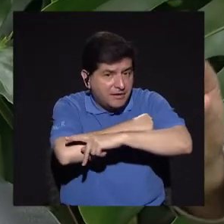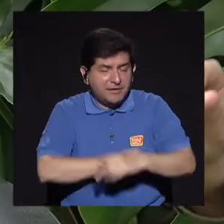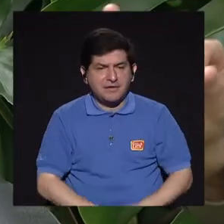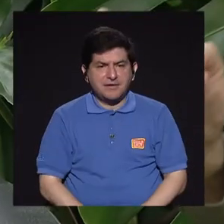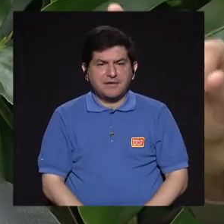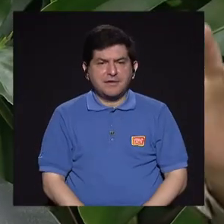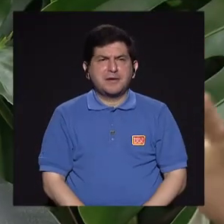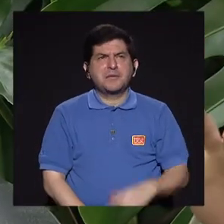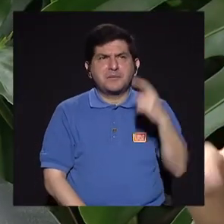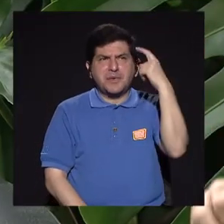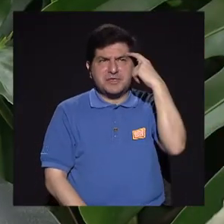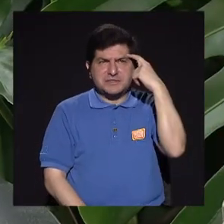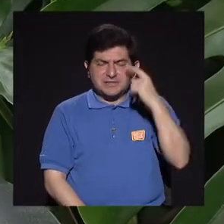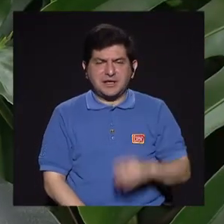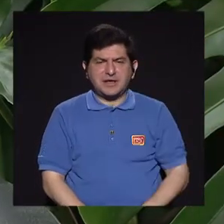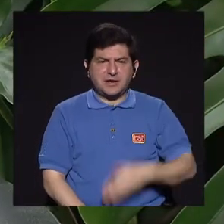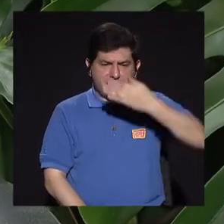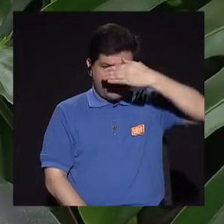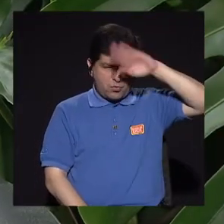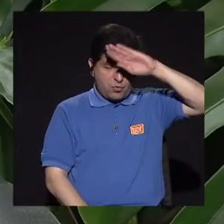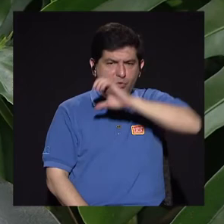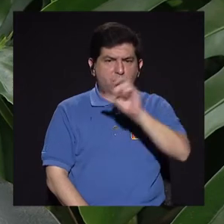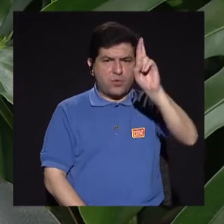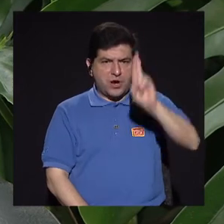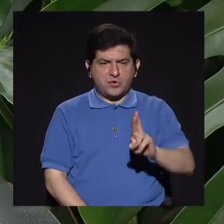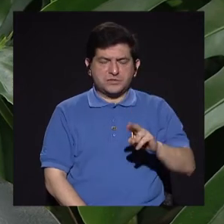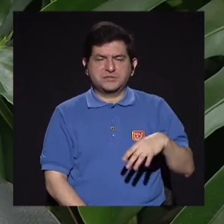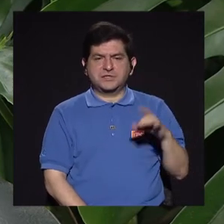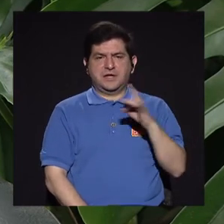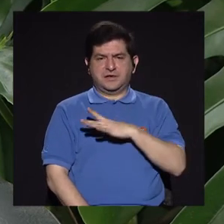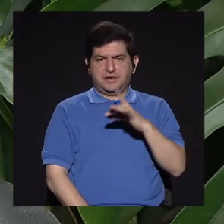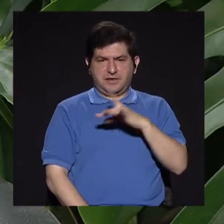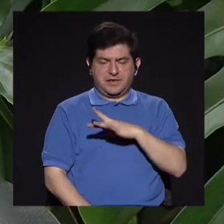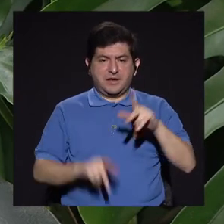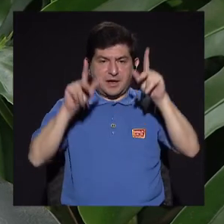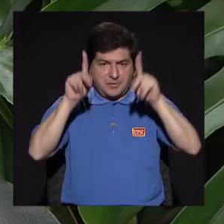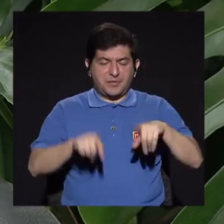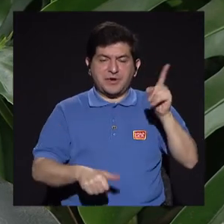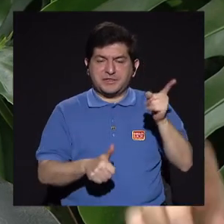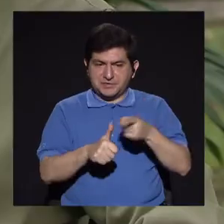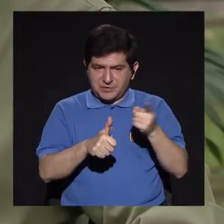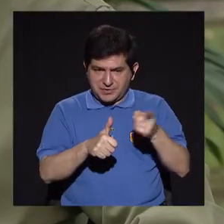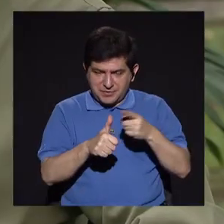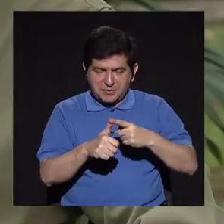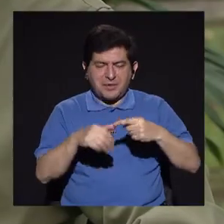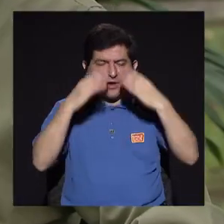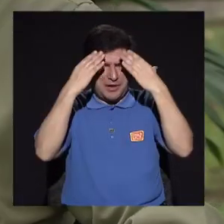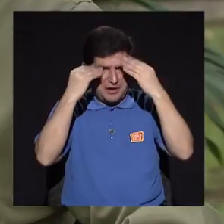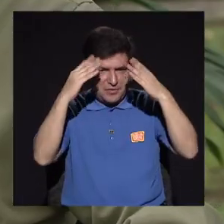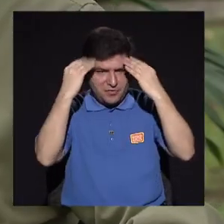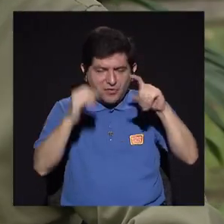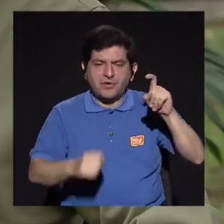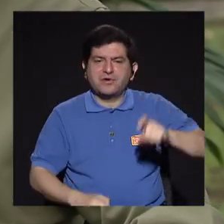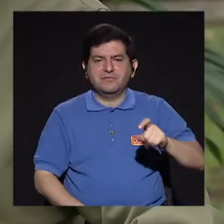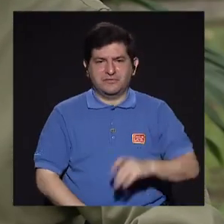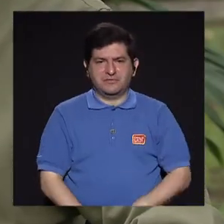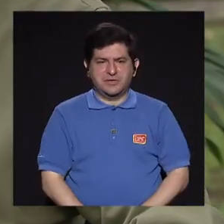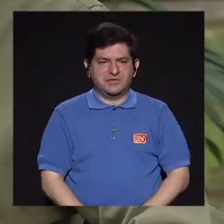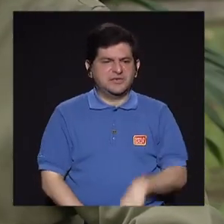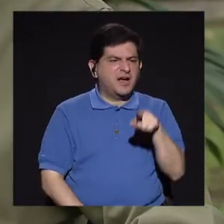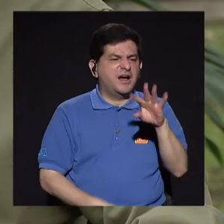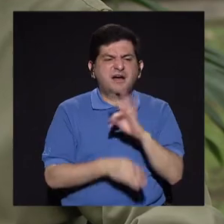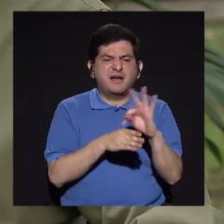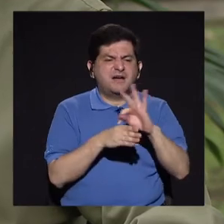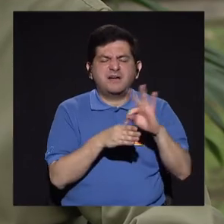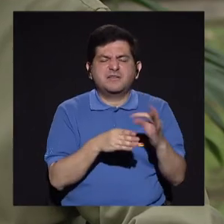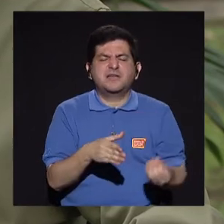y estudiamos Cuba, Costa Rica y Chile, lo primero es que la persona necesita recibir información, no tratamiento, información sobre de qué va